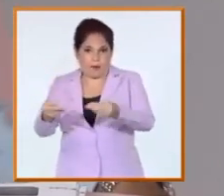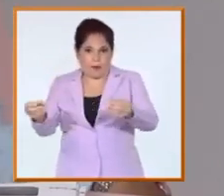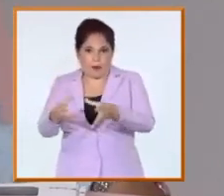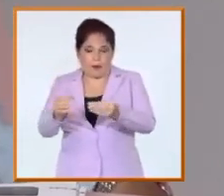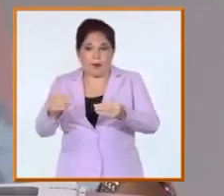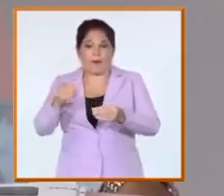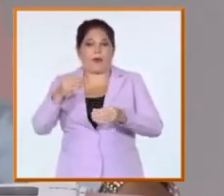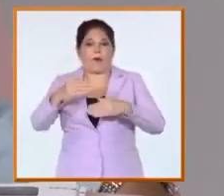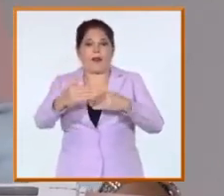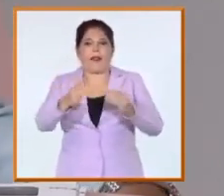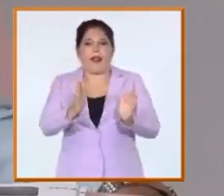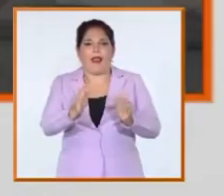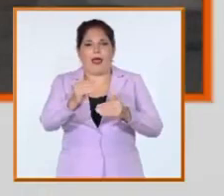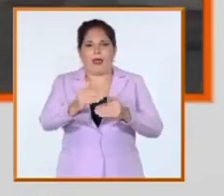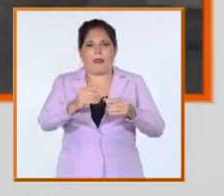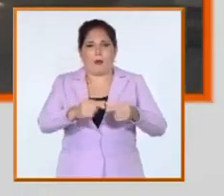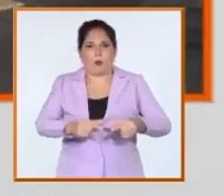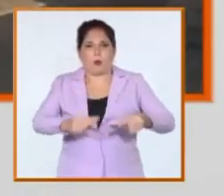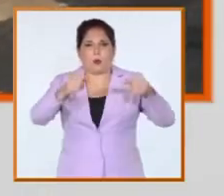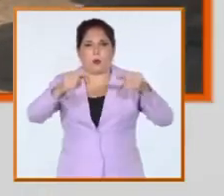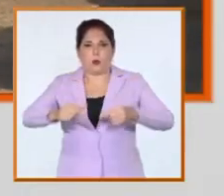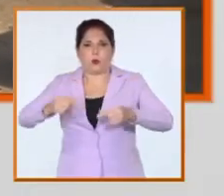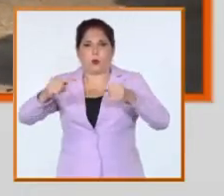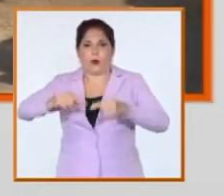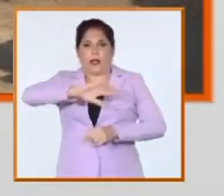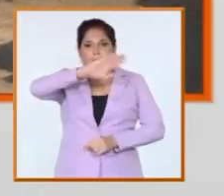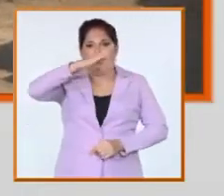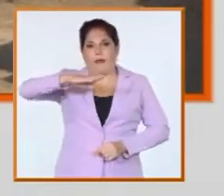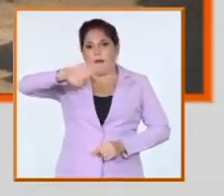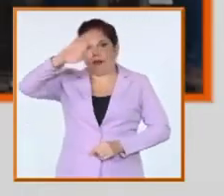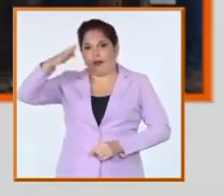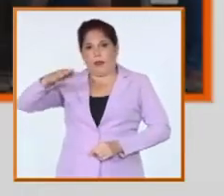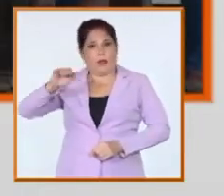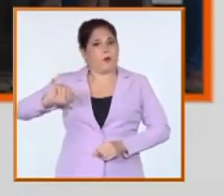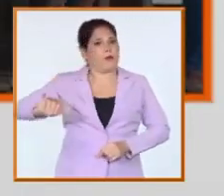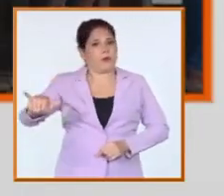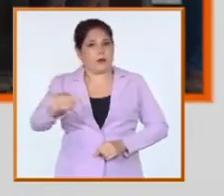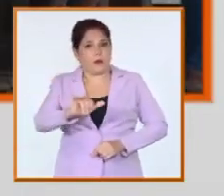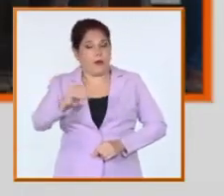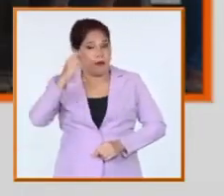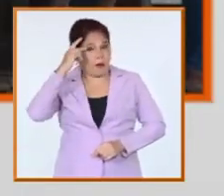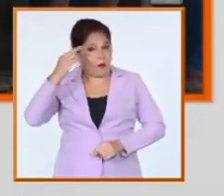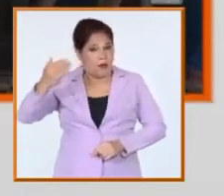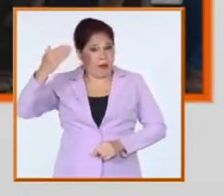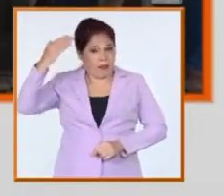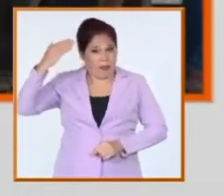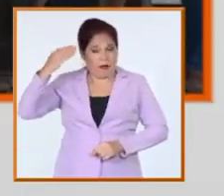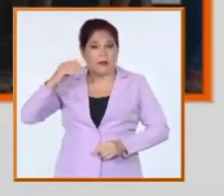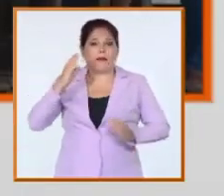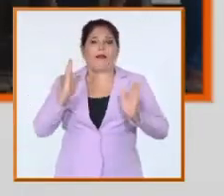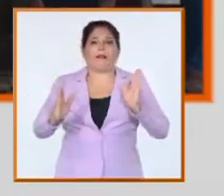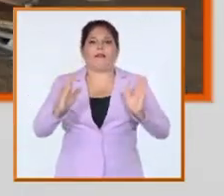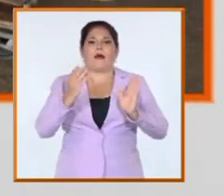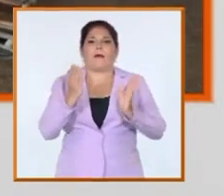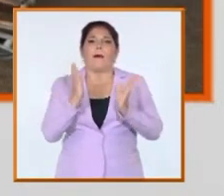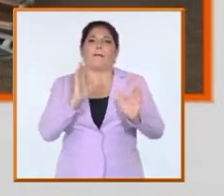ladrillo teja y racilla esas industrias en la etapa de del período